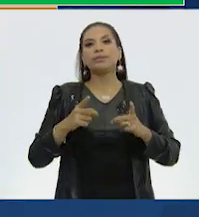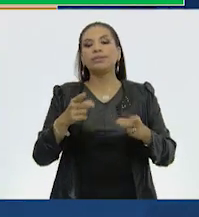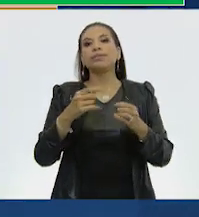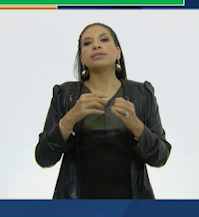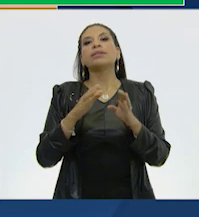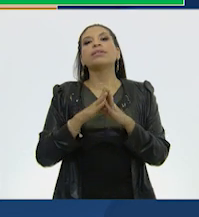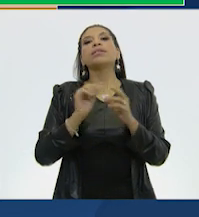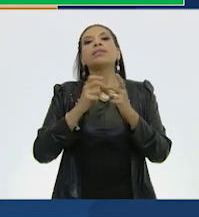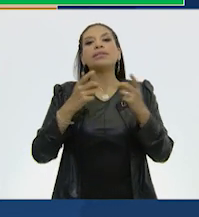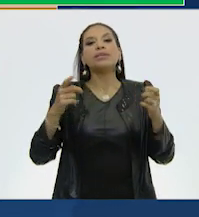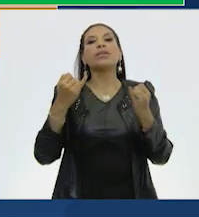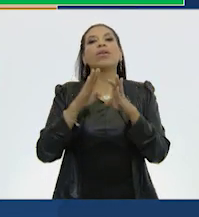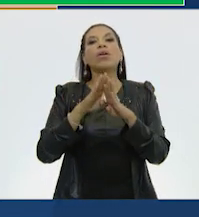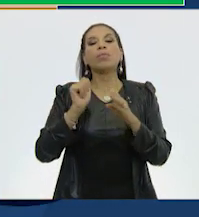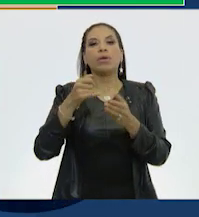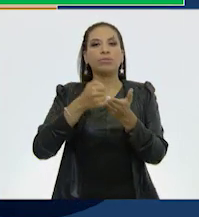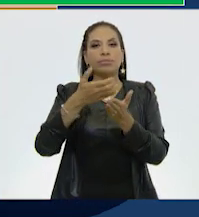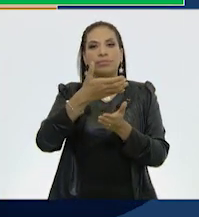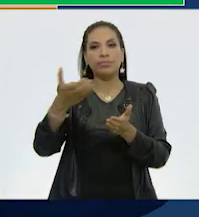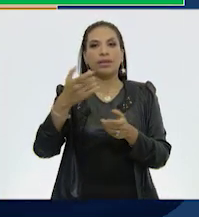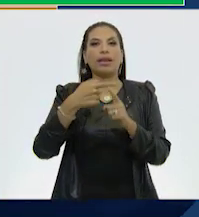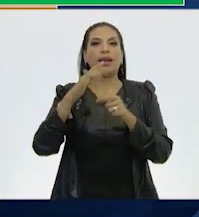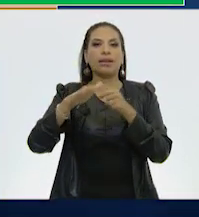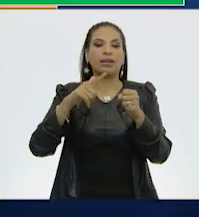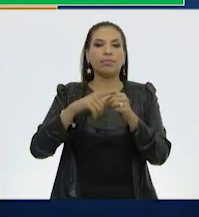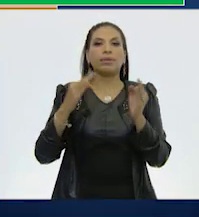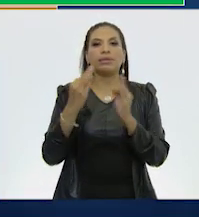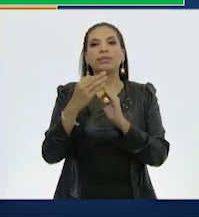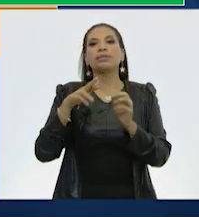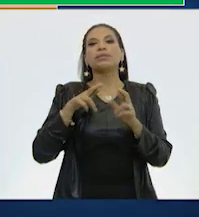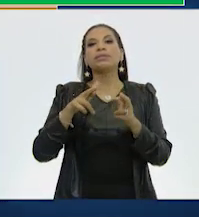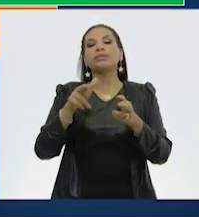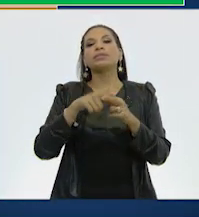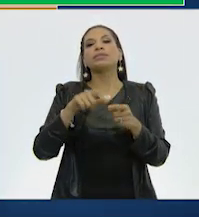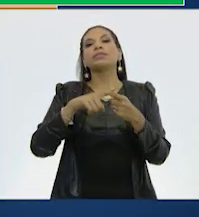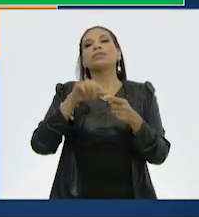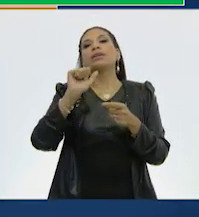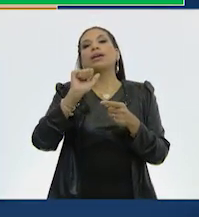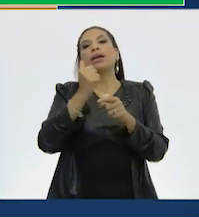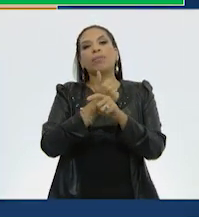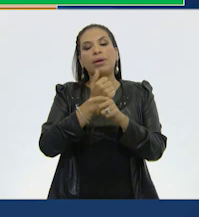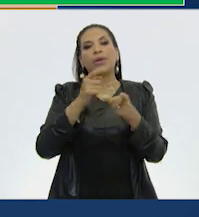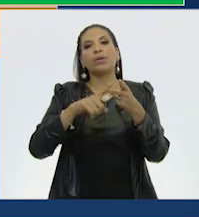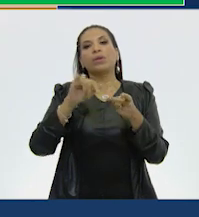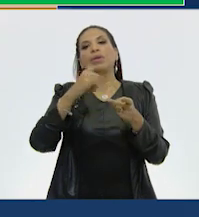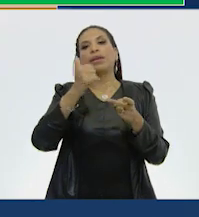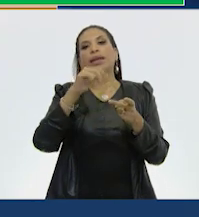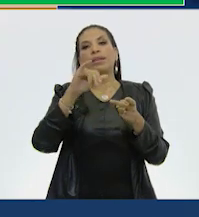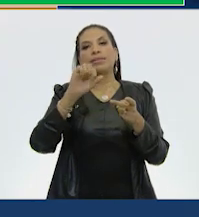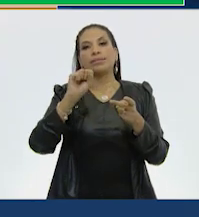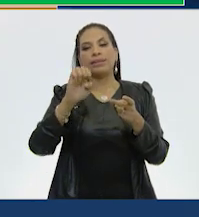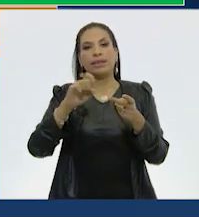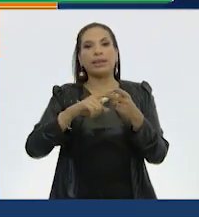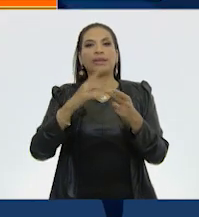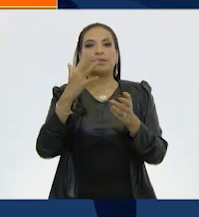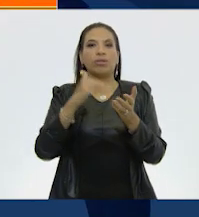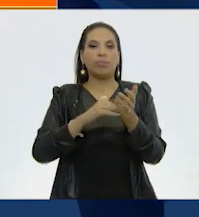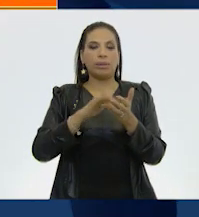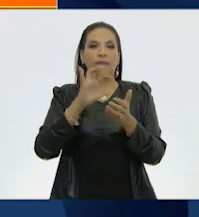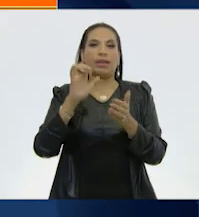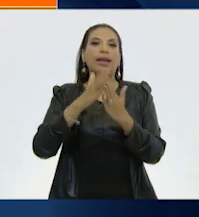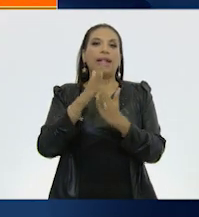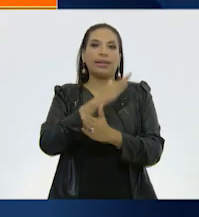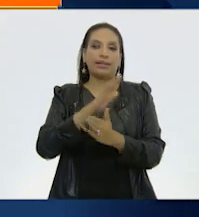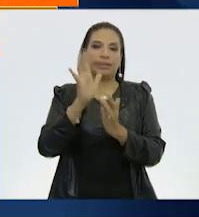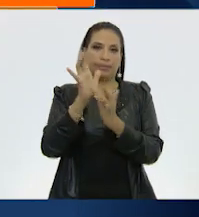la agricultura y la domesticación de animales cerca de los ríos Amarillo y Yangtze en el 5000 años antes de Cristo.